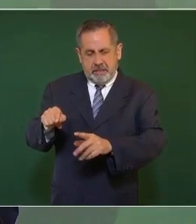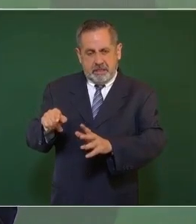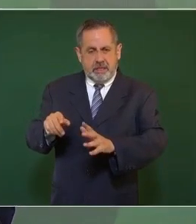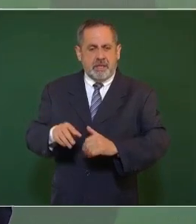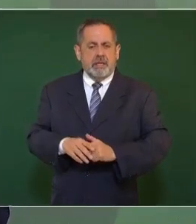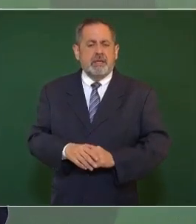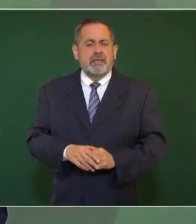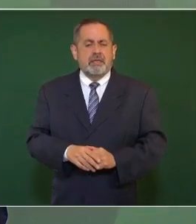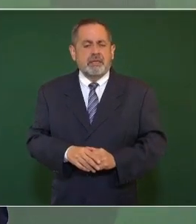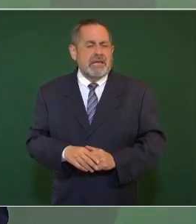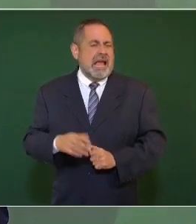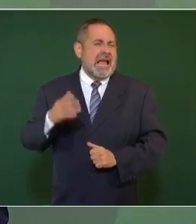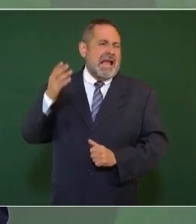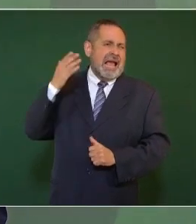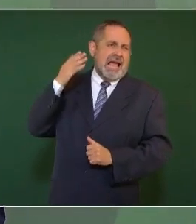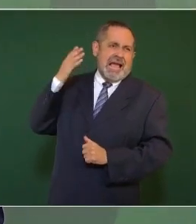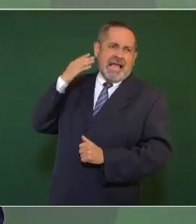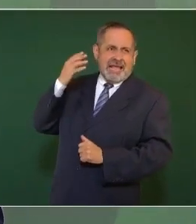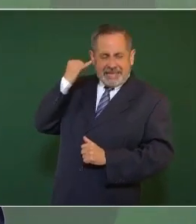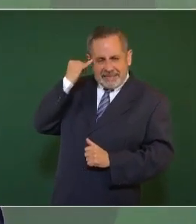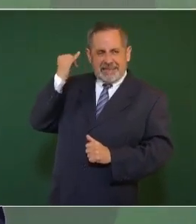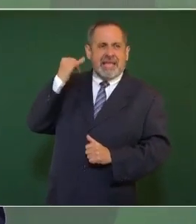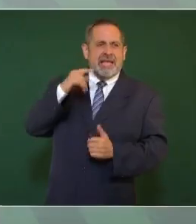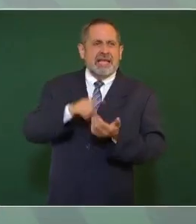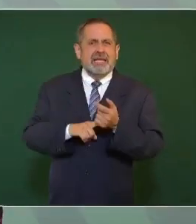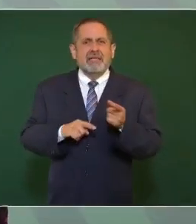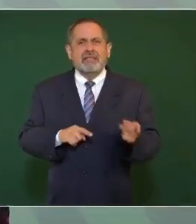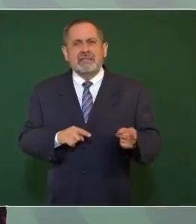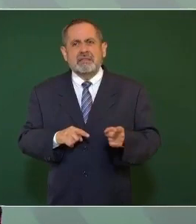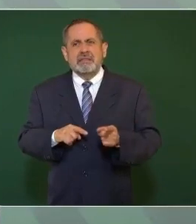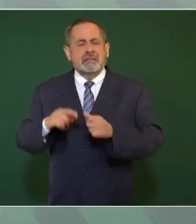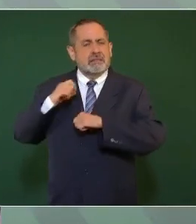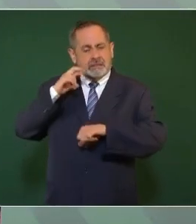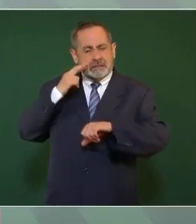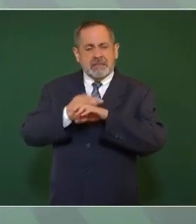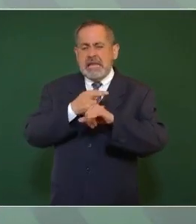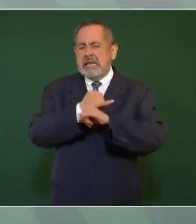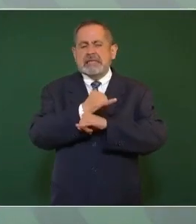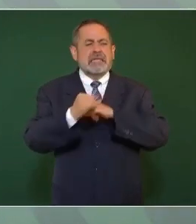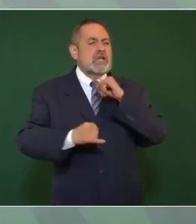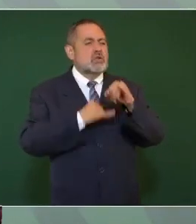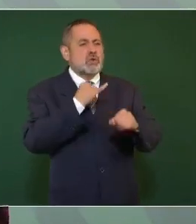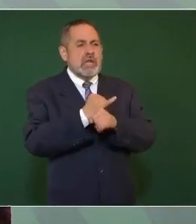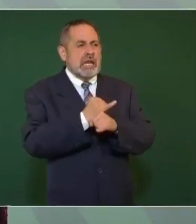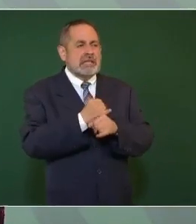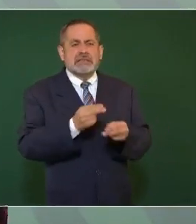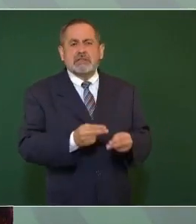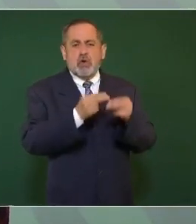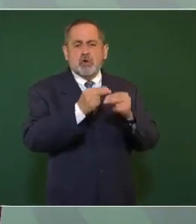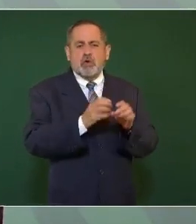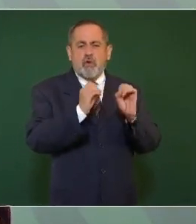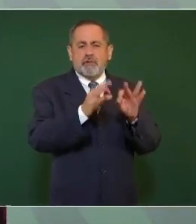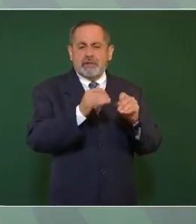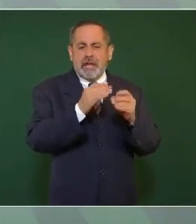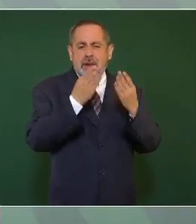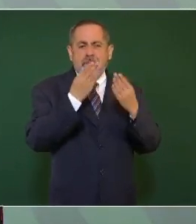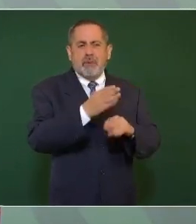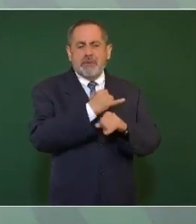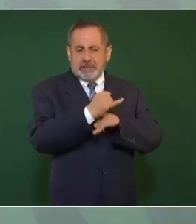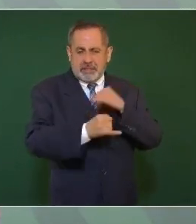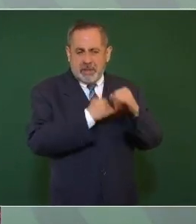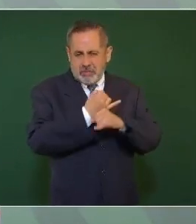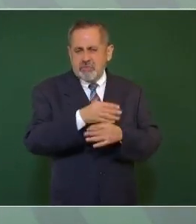importancia. Eso lo imponían desde los organismos financieros internacionales, todavía por ahí.